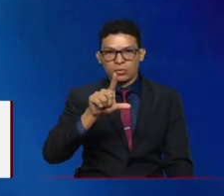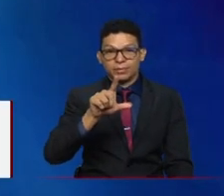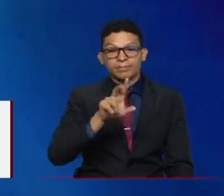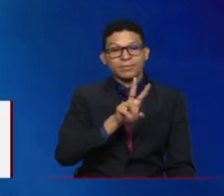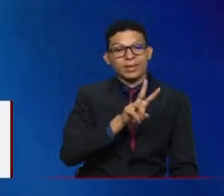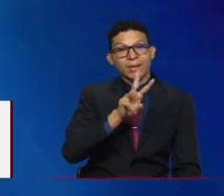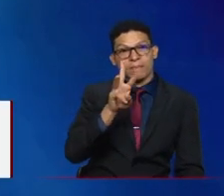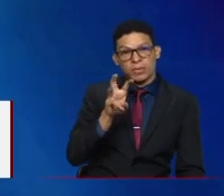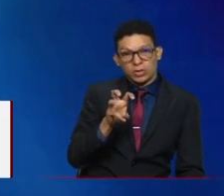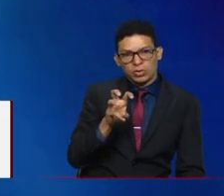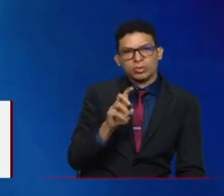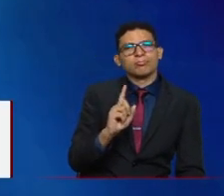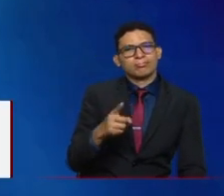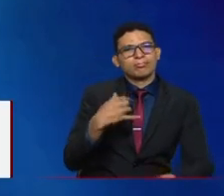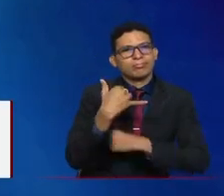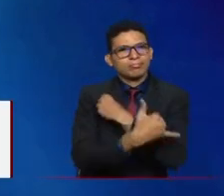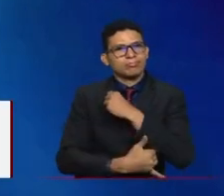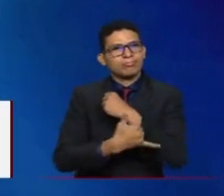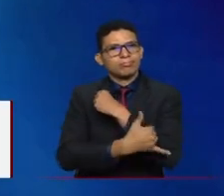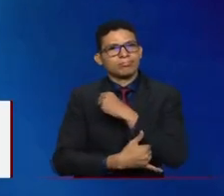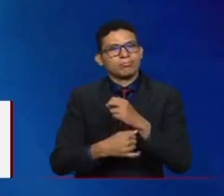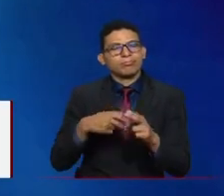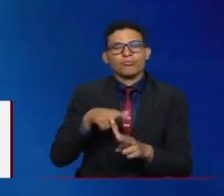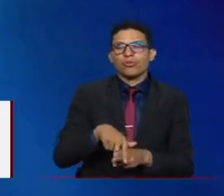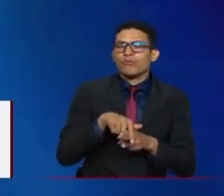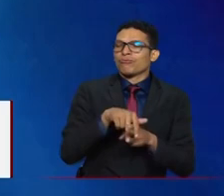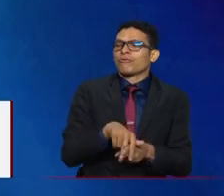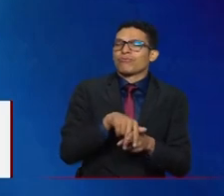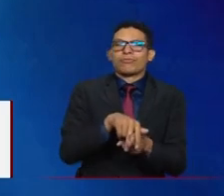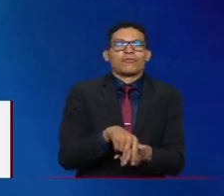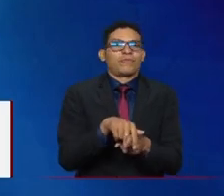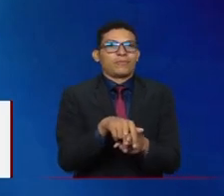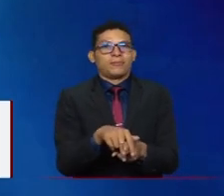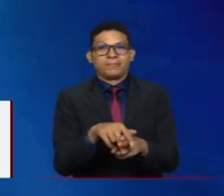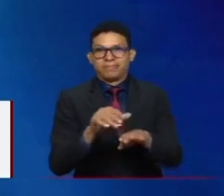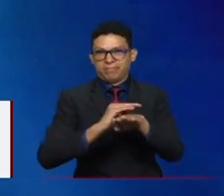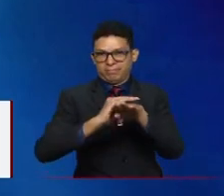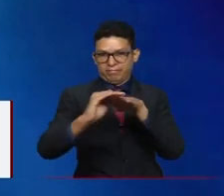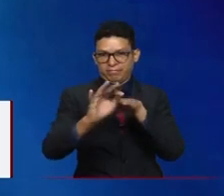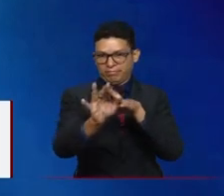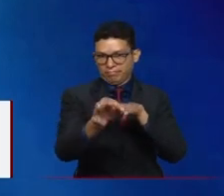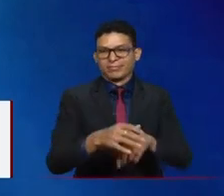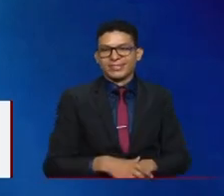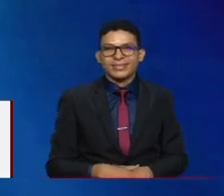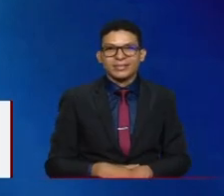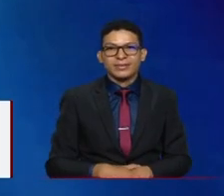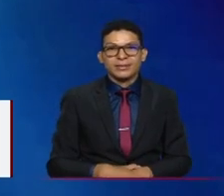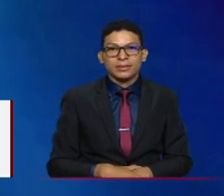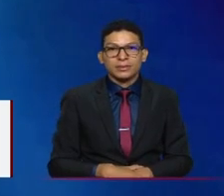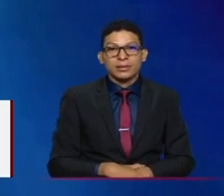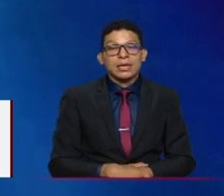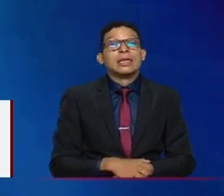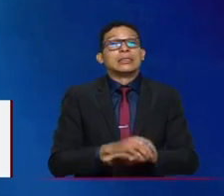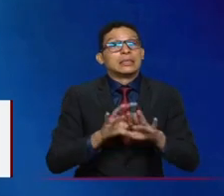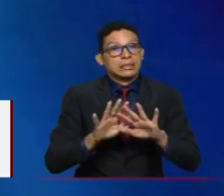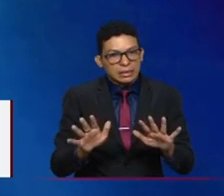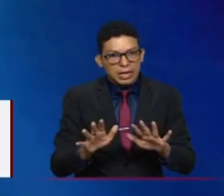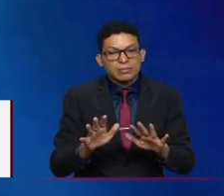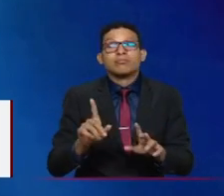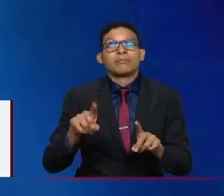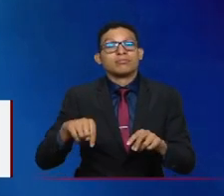tenemos pues gran paseo a caballo o desfile a caballo que están cordialmente invitados eh vamos a tener